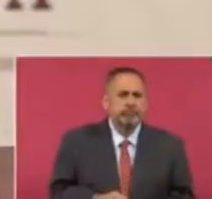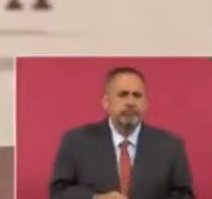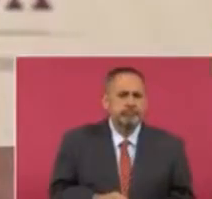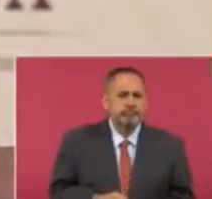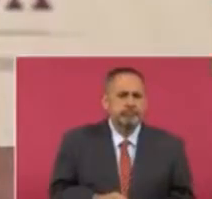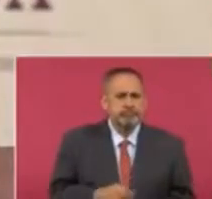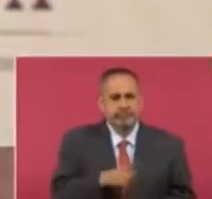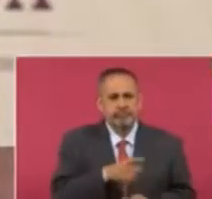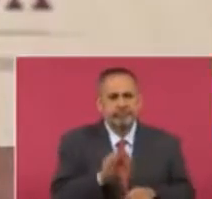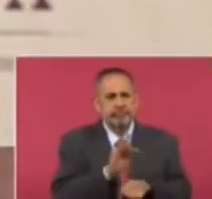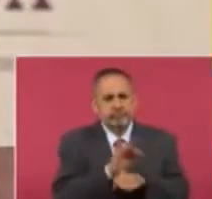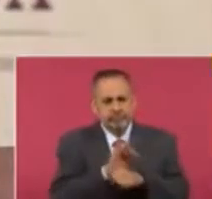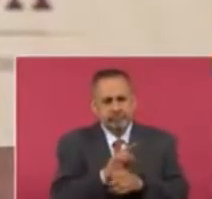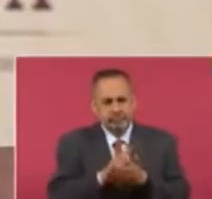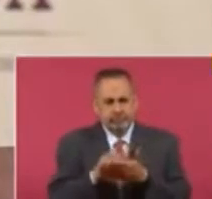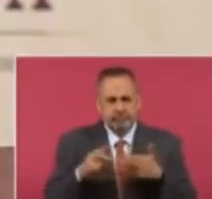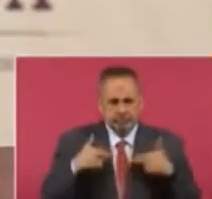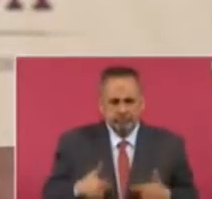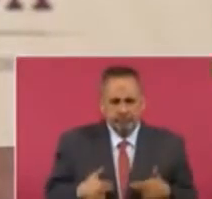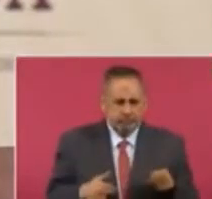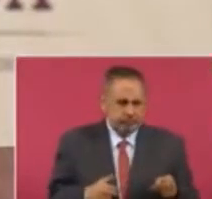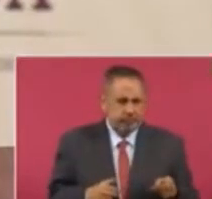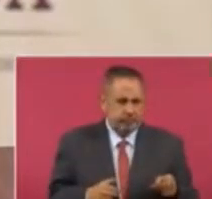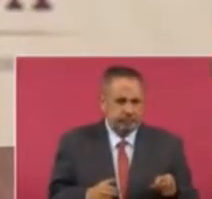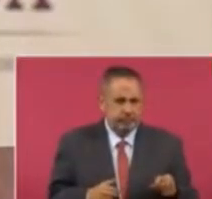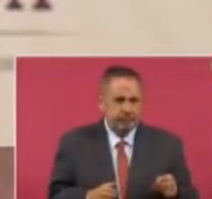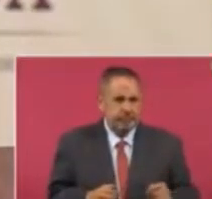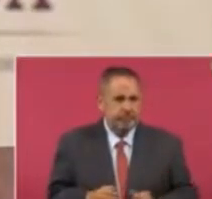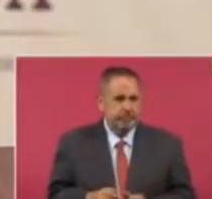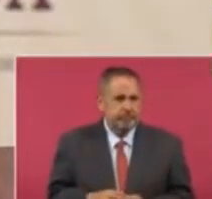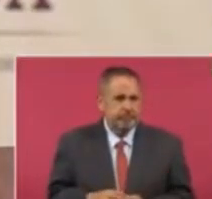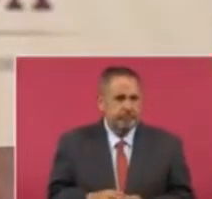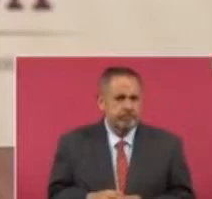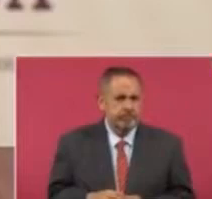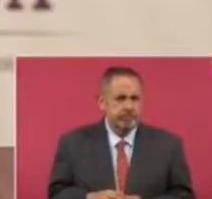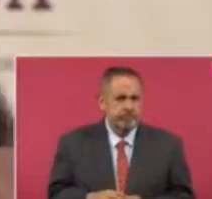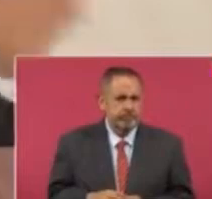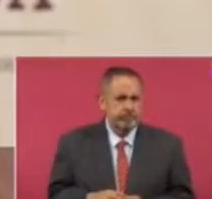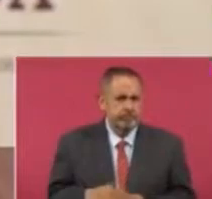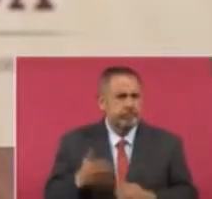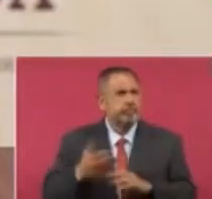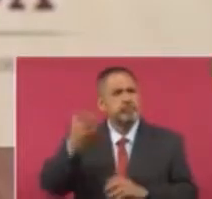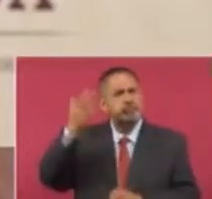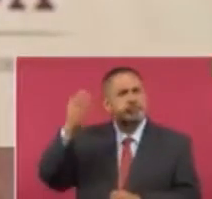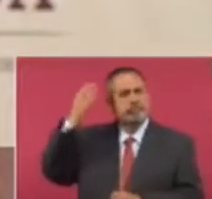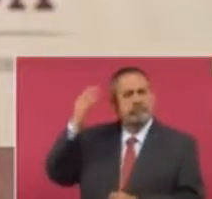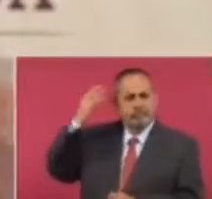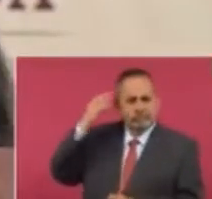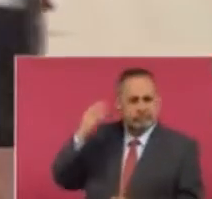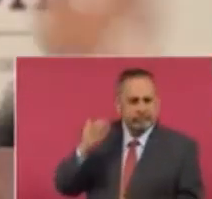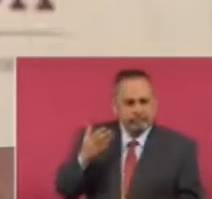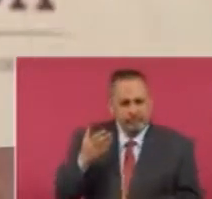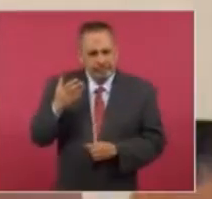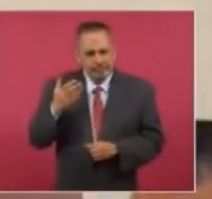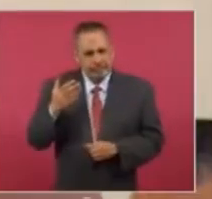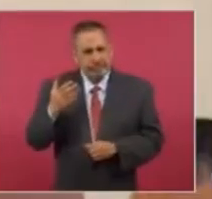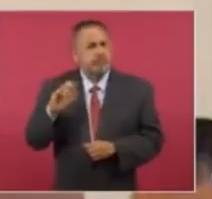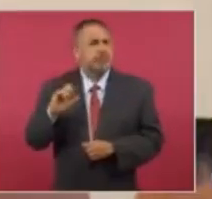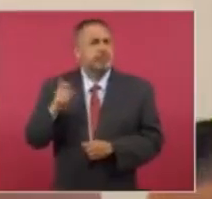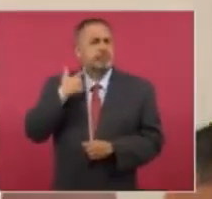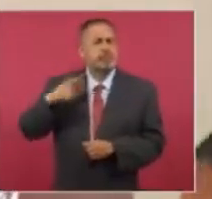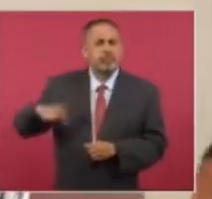defienden derechos humanos en otros casos en los gobiernos